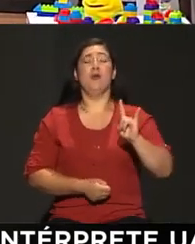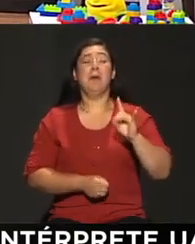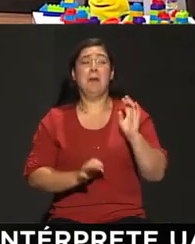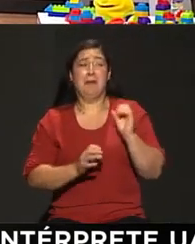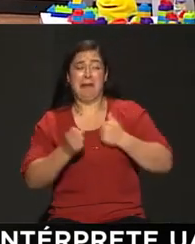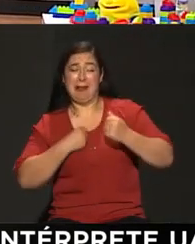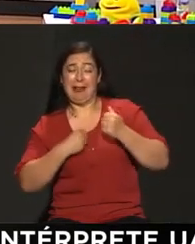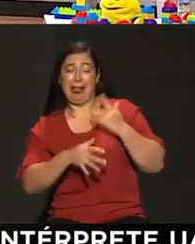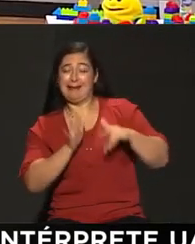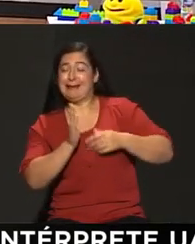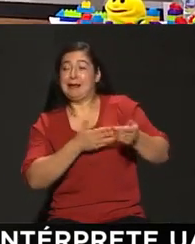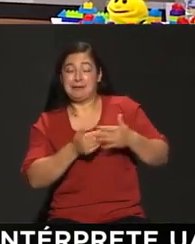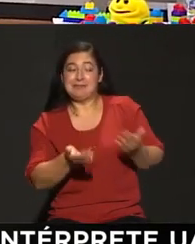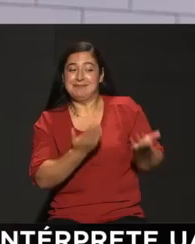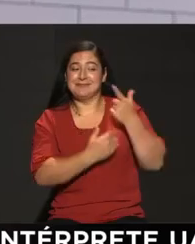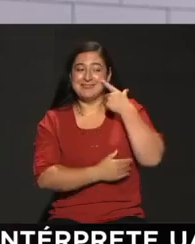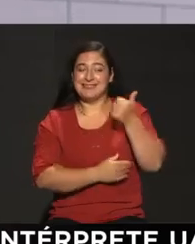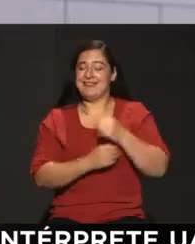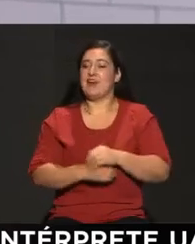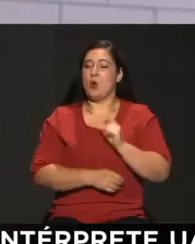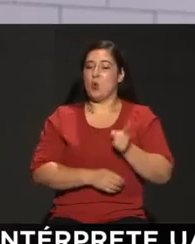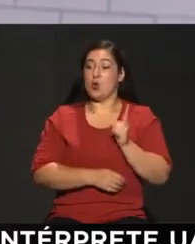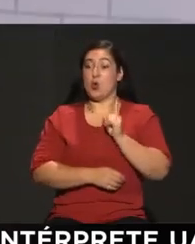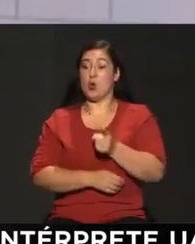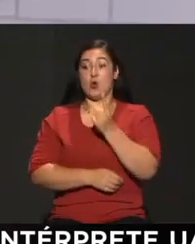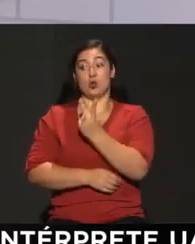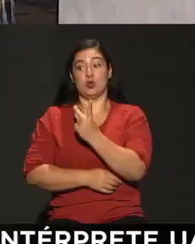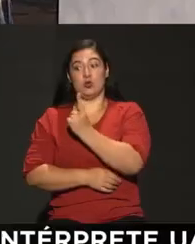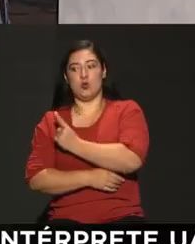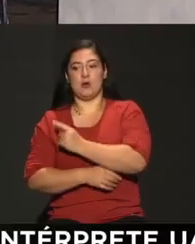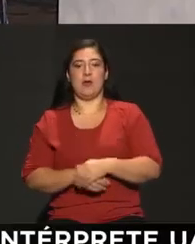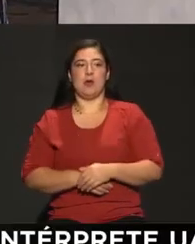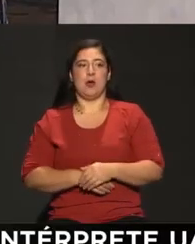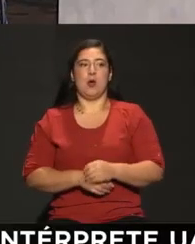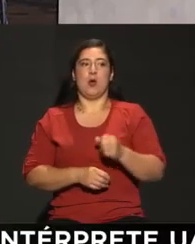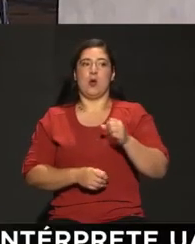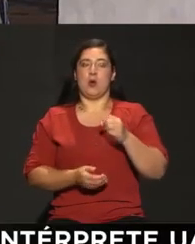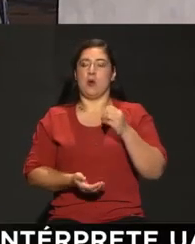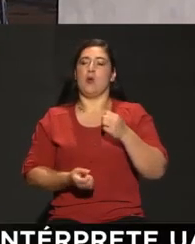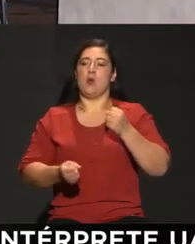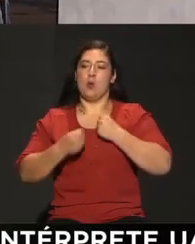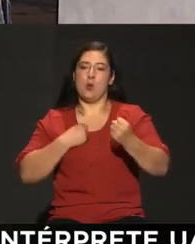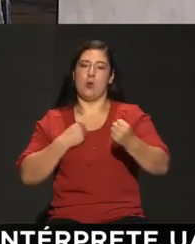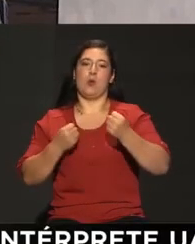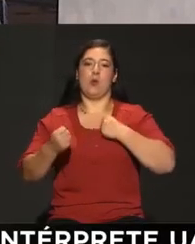a quedar chévere. Entonces, 1, 1, 2, 1. Ahí va. Gu,